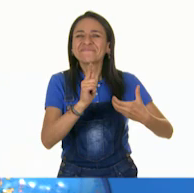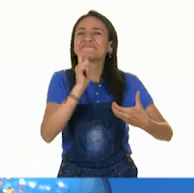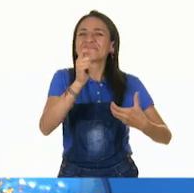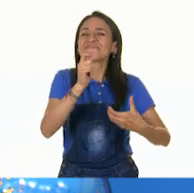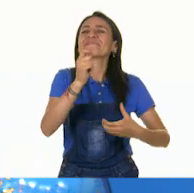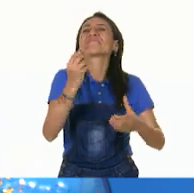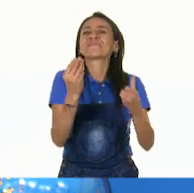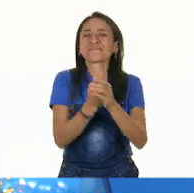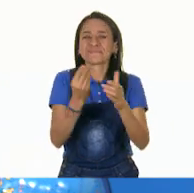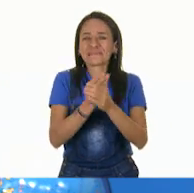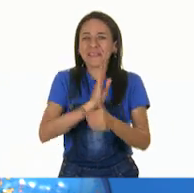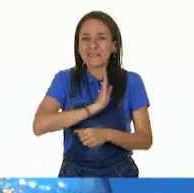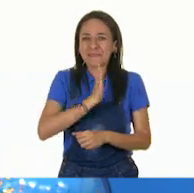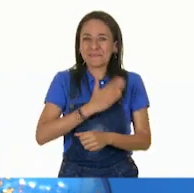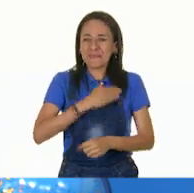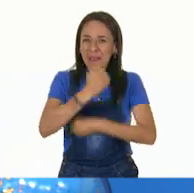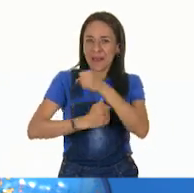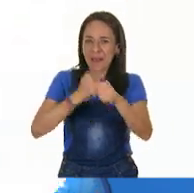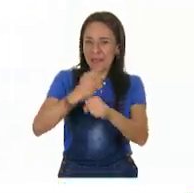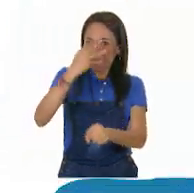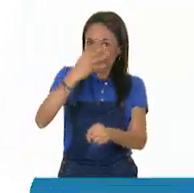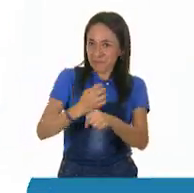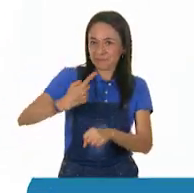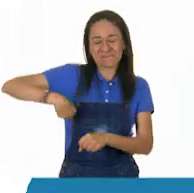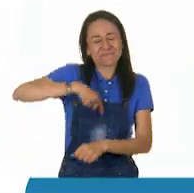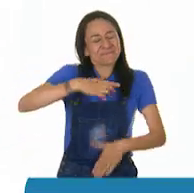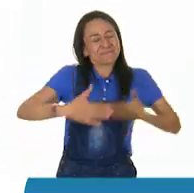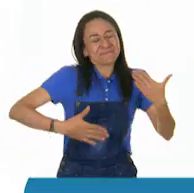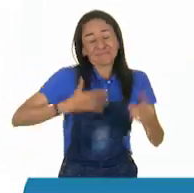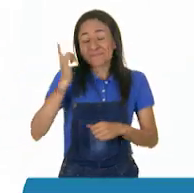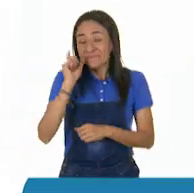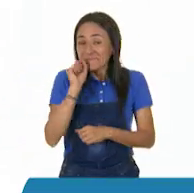espero que lo hayan disfrutado tanto como nosotros